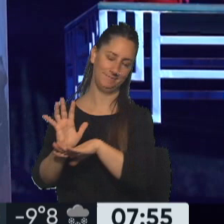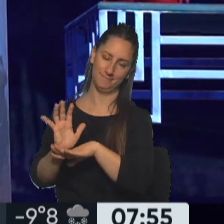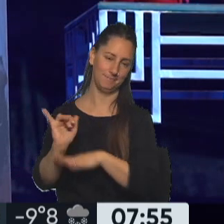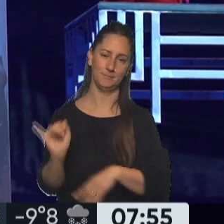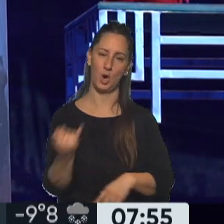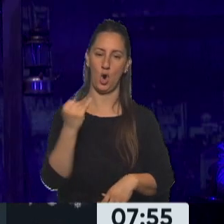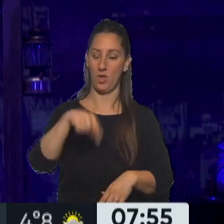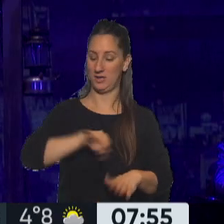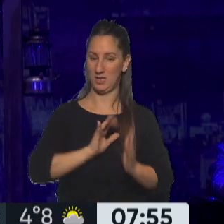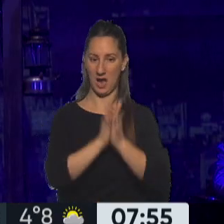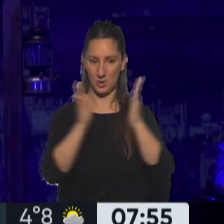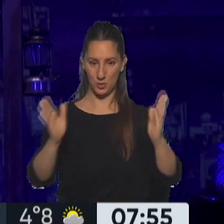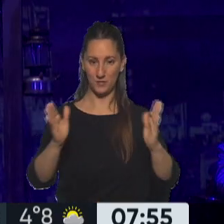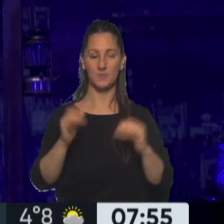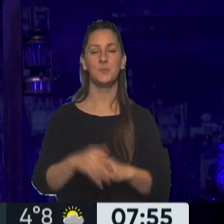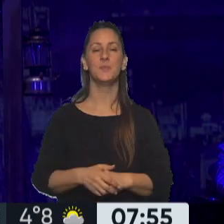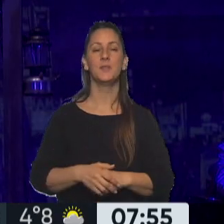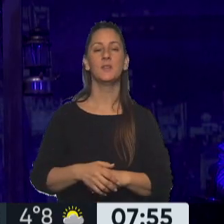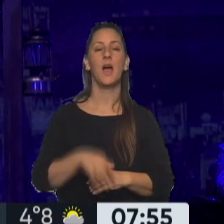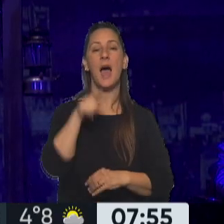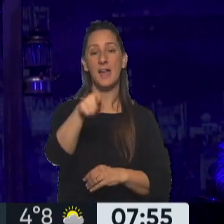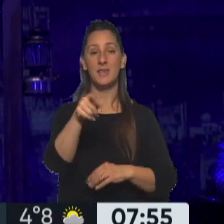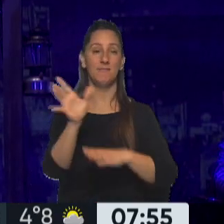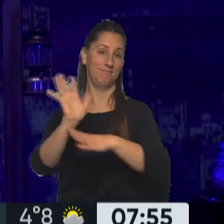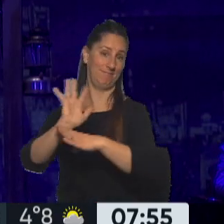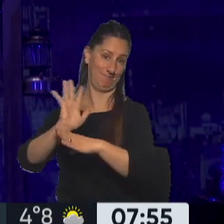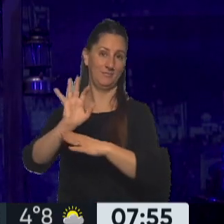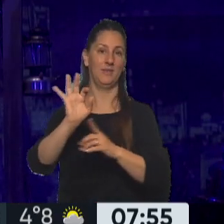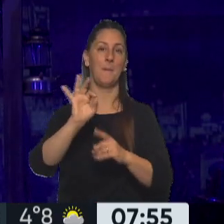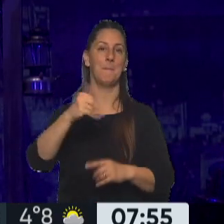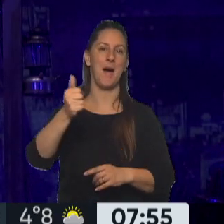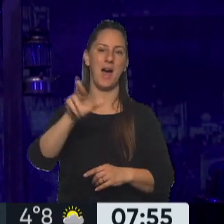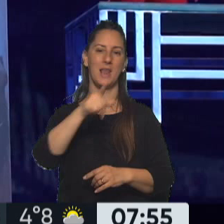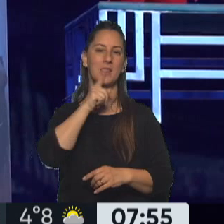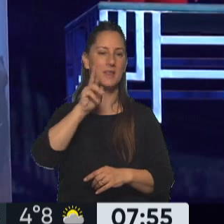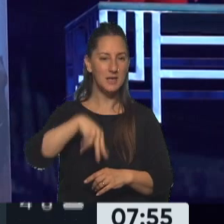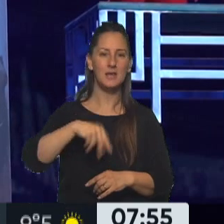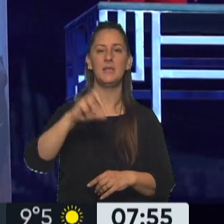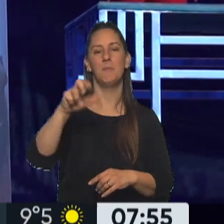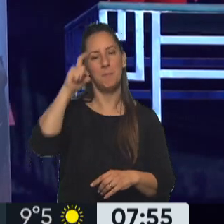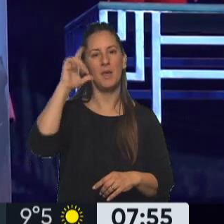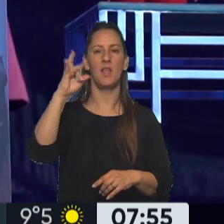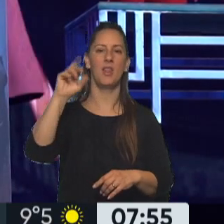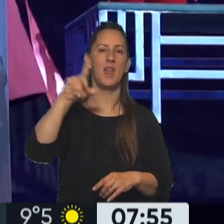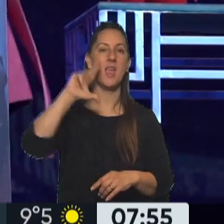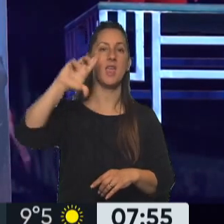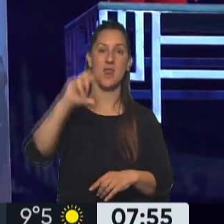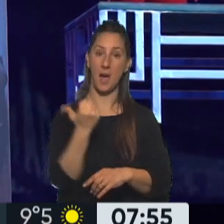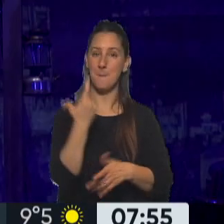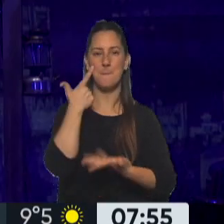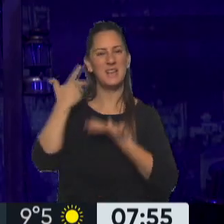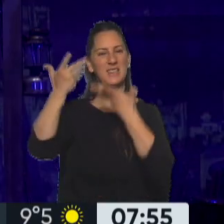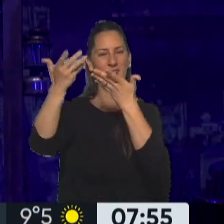este 2023, que es El Brote, interpretando acá a Quinquela Martín y a Rodrigo Pedreira, que hace las veces de